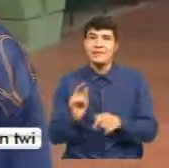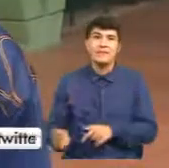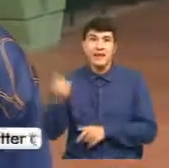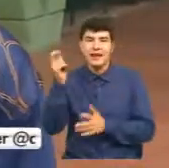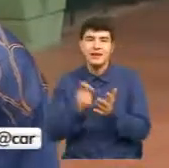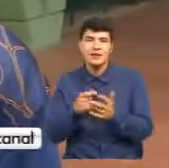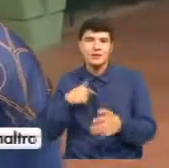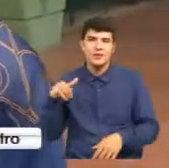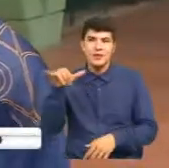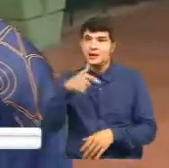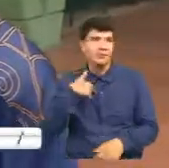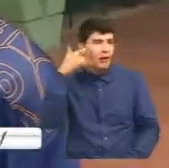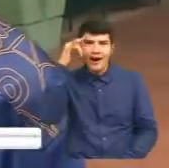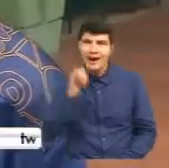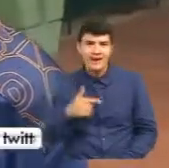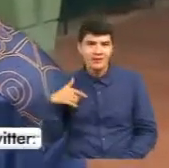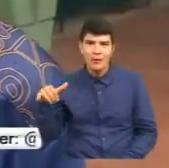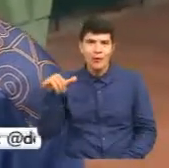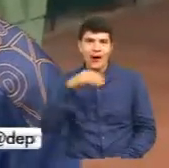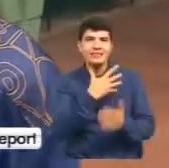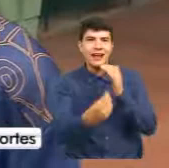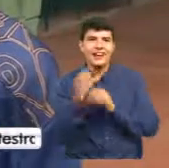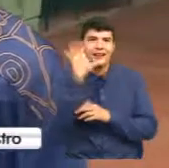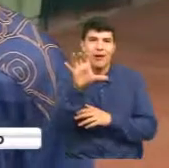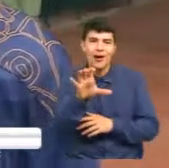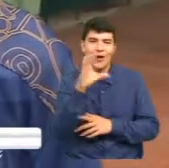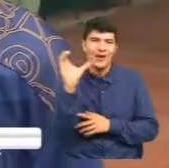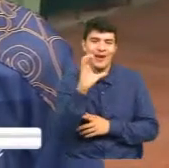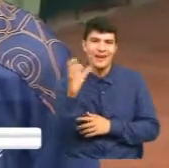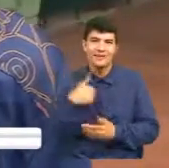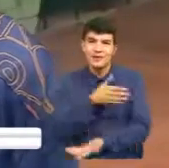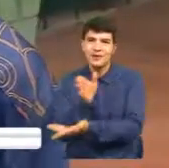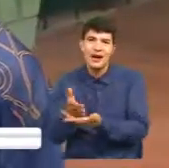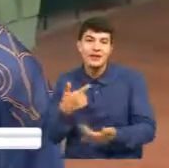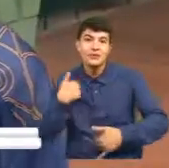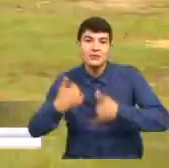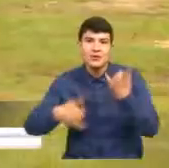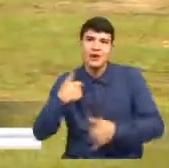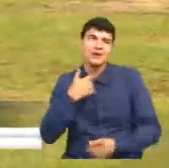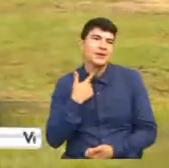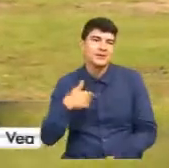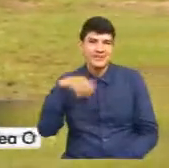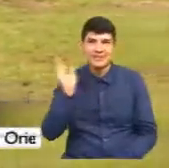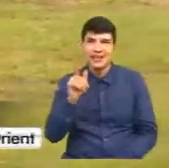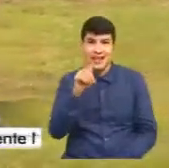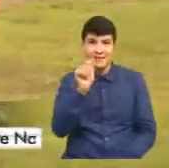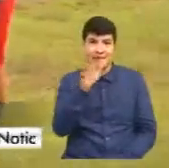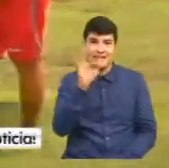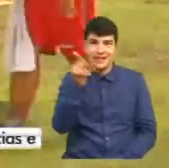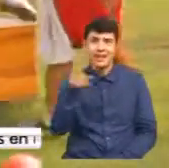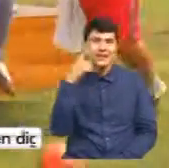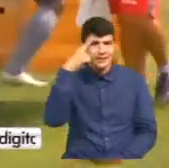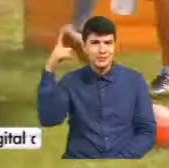no me las creía que queda salir del país y sobre todo a jugar que lo que a mí me gusta farid soñaba a